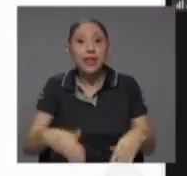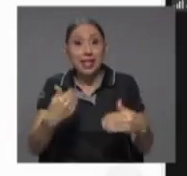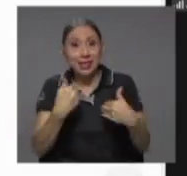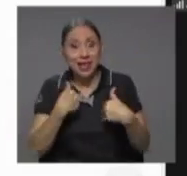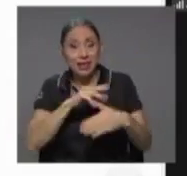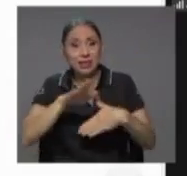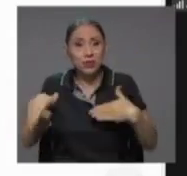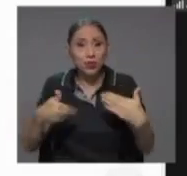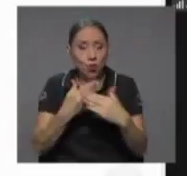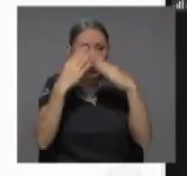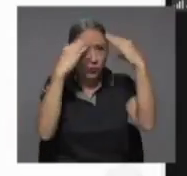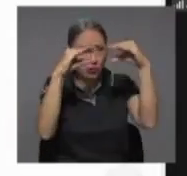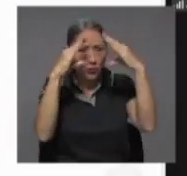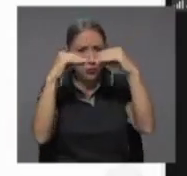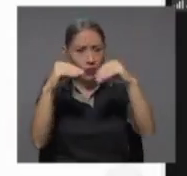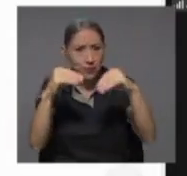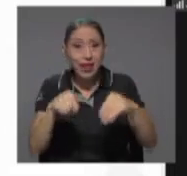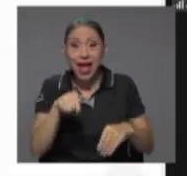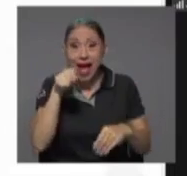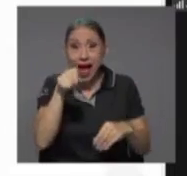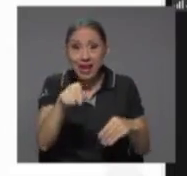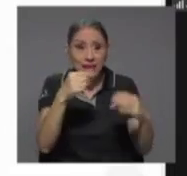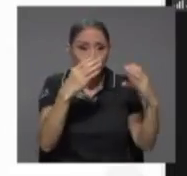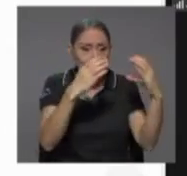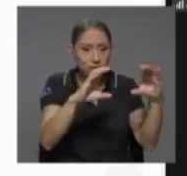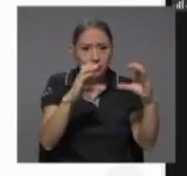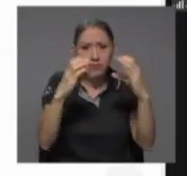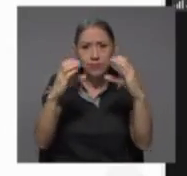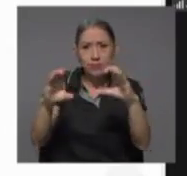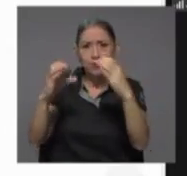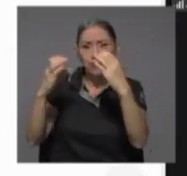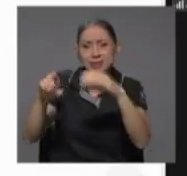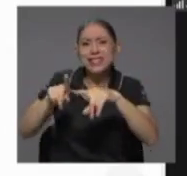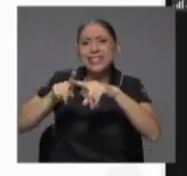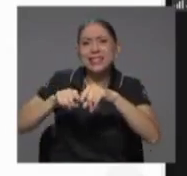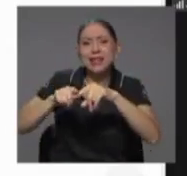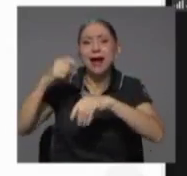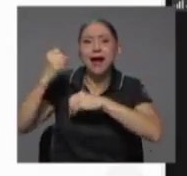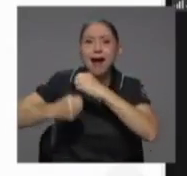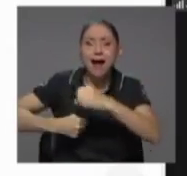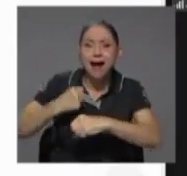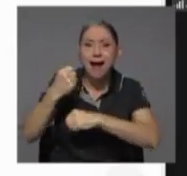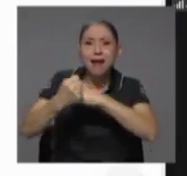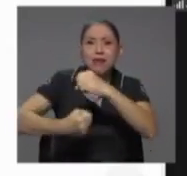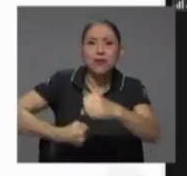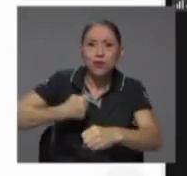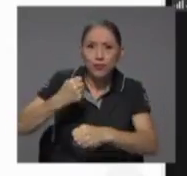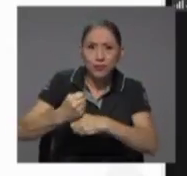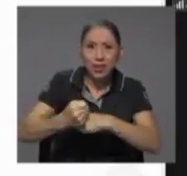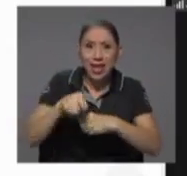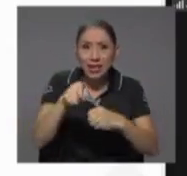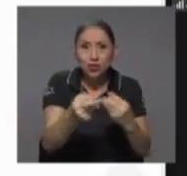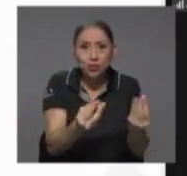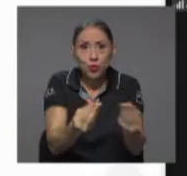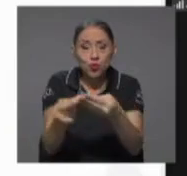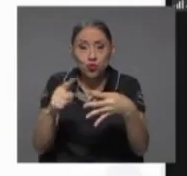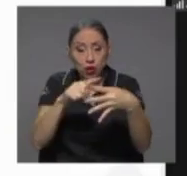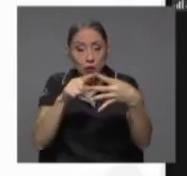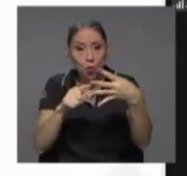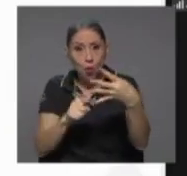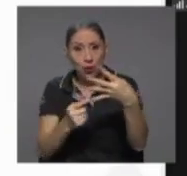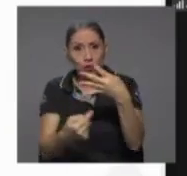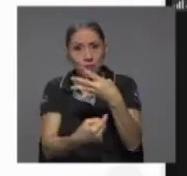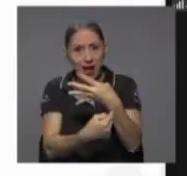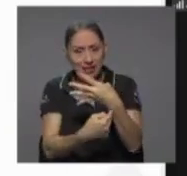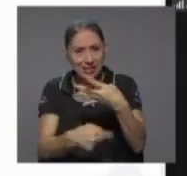y aquí los vamos catalogando por año, estos productos en sus 4 fases, todo lo que es